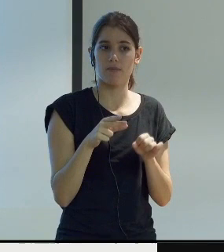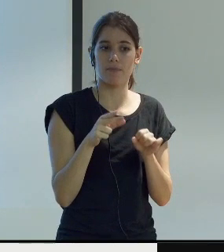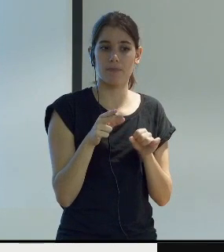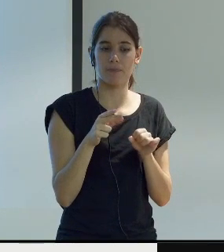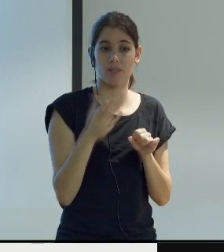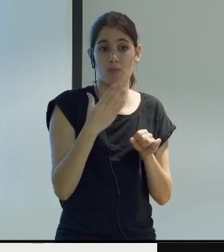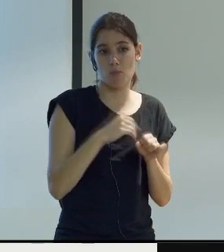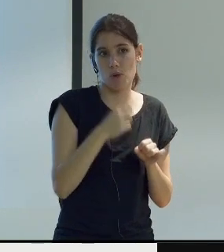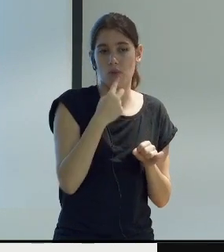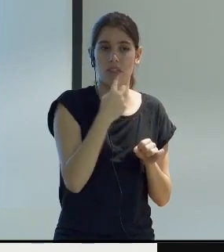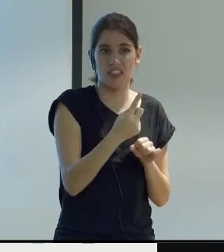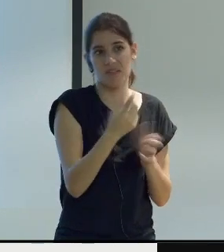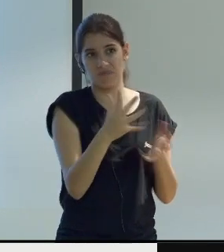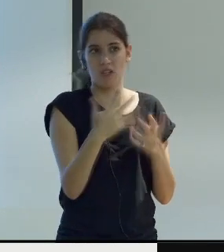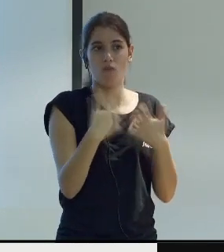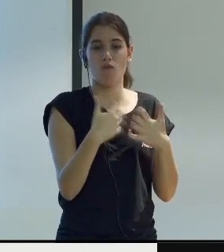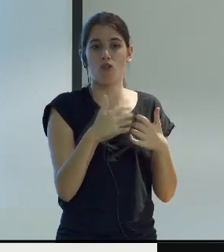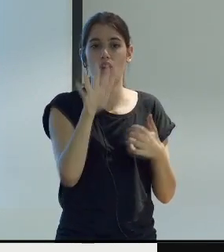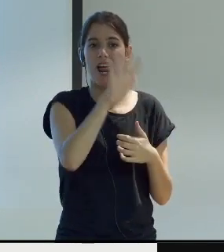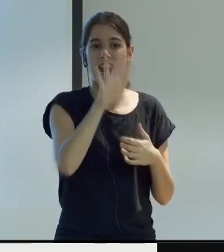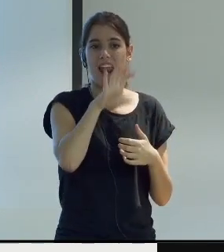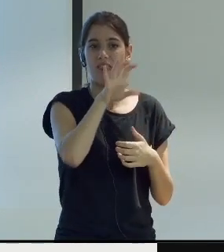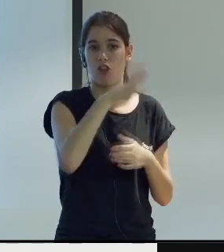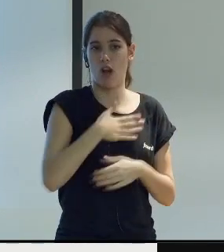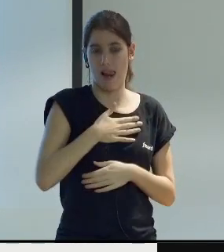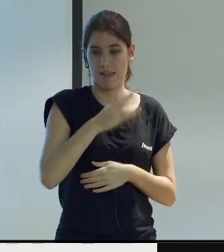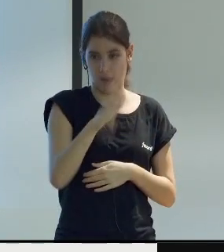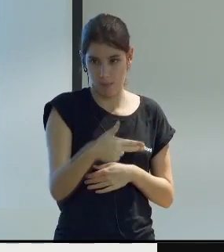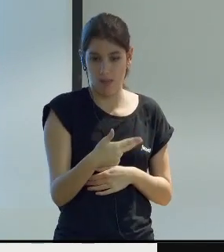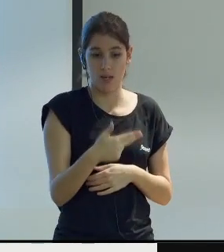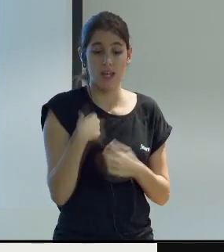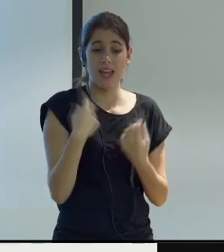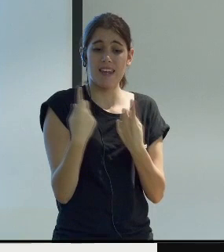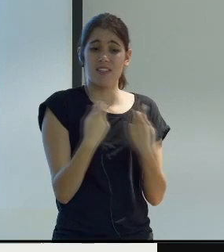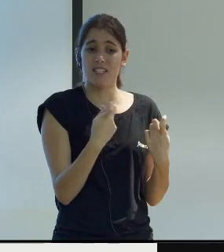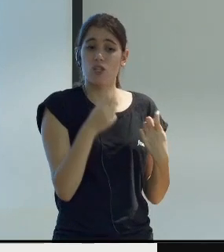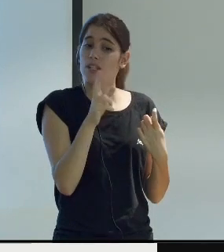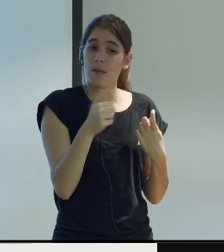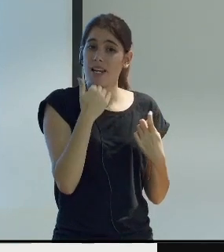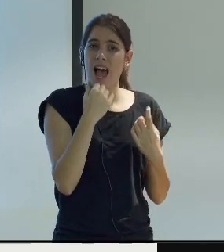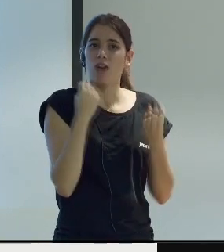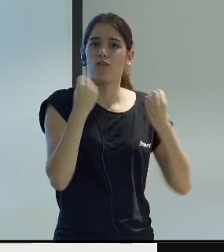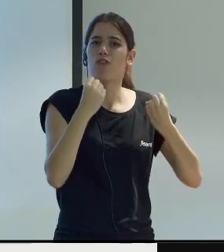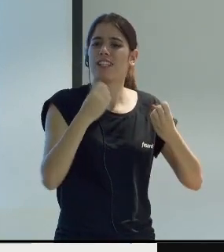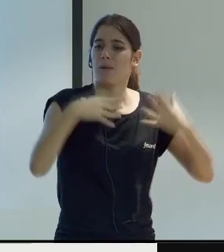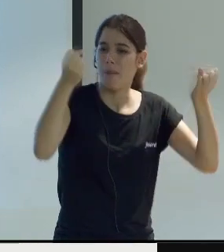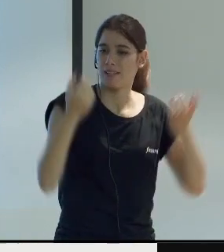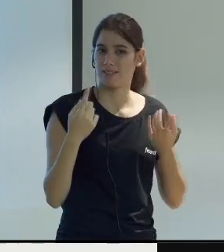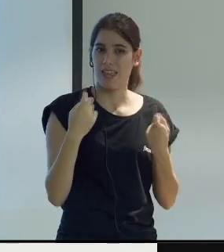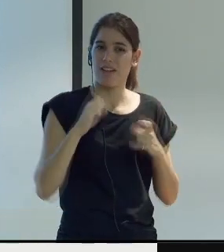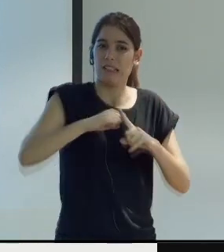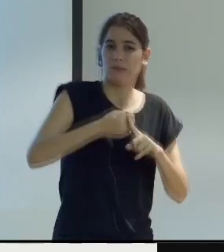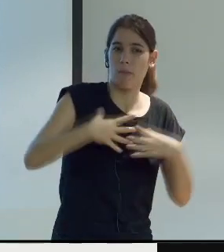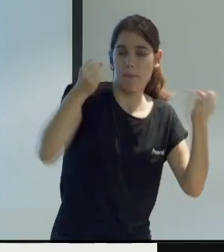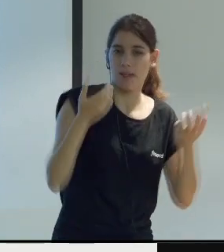puedo decir que funciona a nivel nacional, y necesitamos algo más fuerte. Por ejemplo, vamos